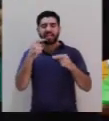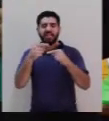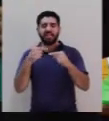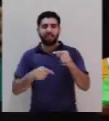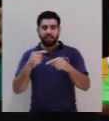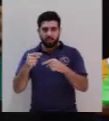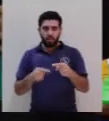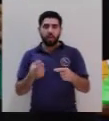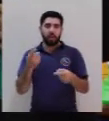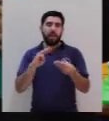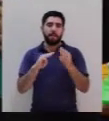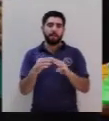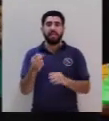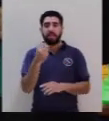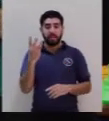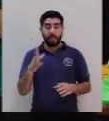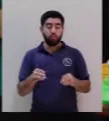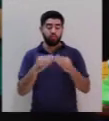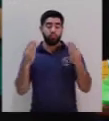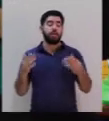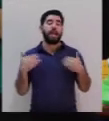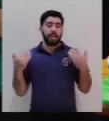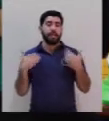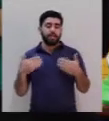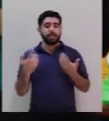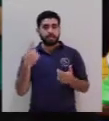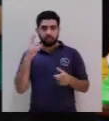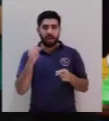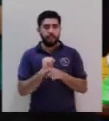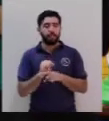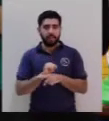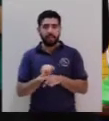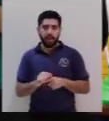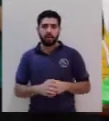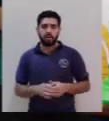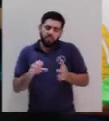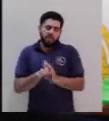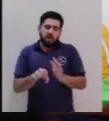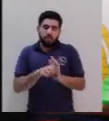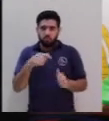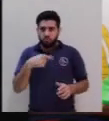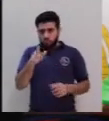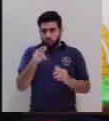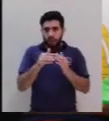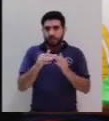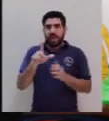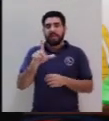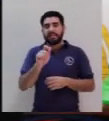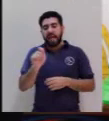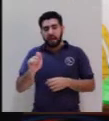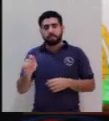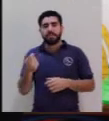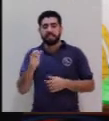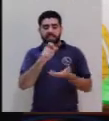diferente. Las matemáticas son divertidas. Ok, o sea que se puede decir que en casa si tenemos un lápiz, un crayón o